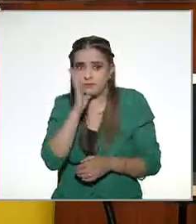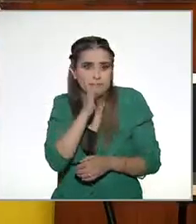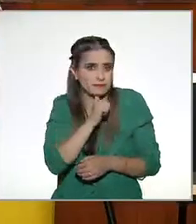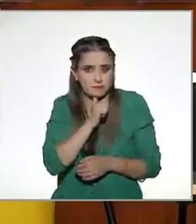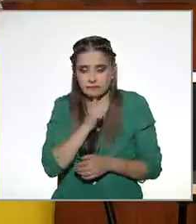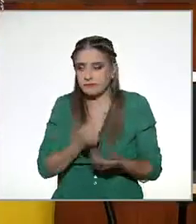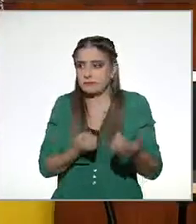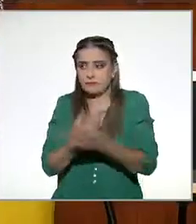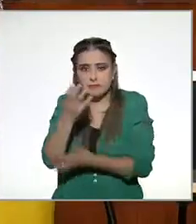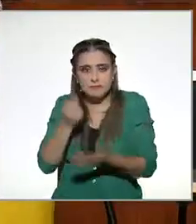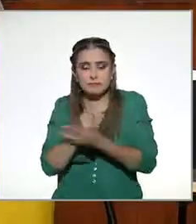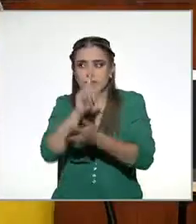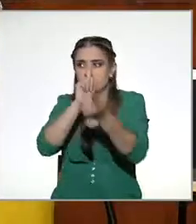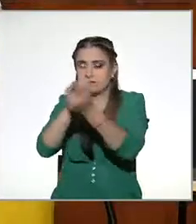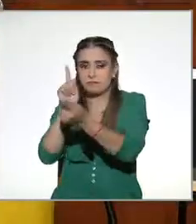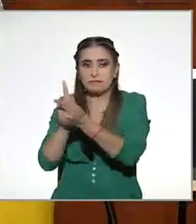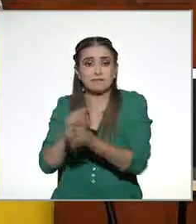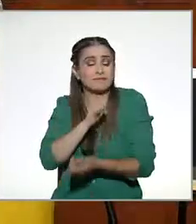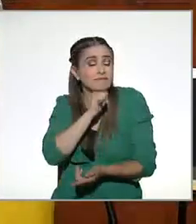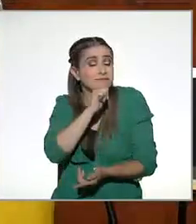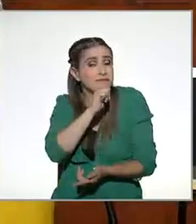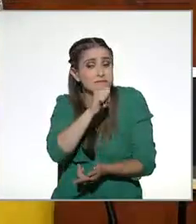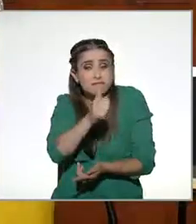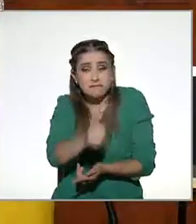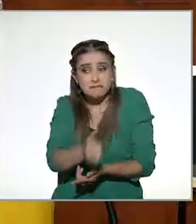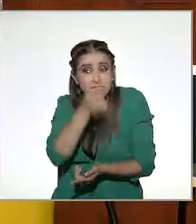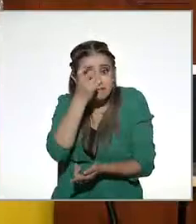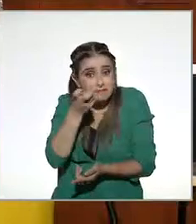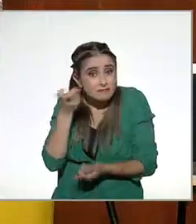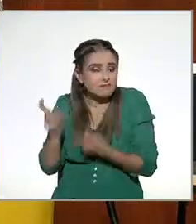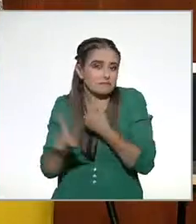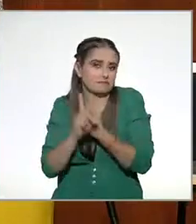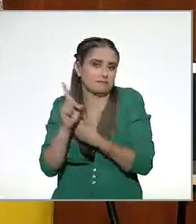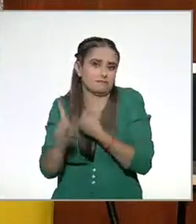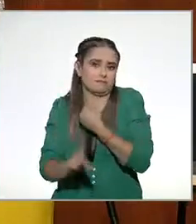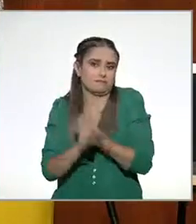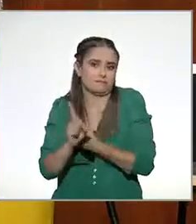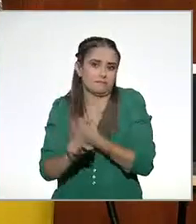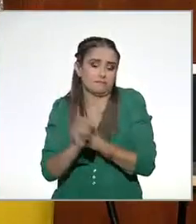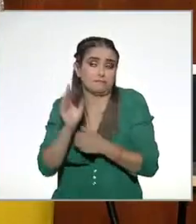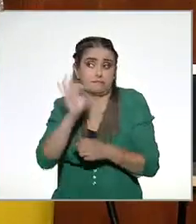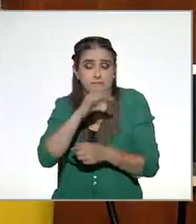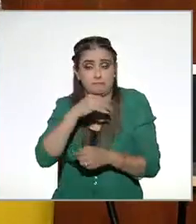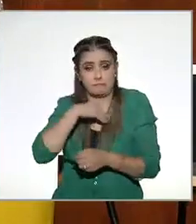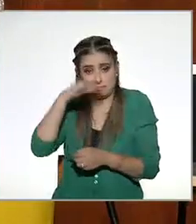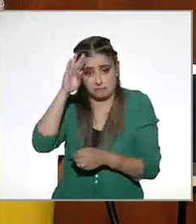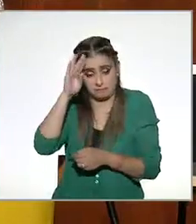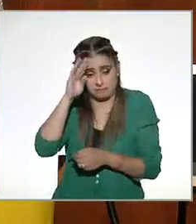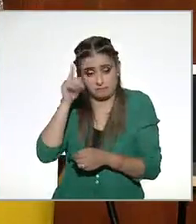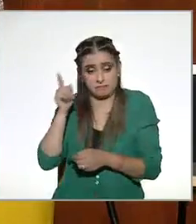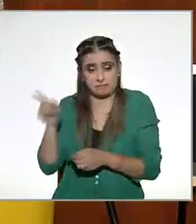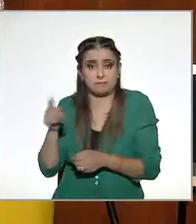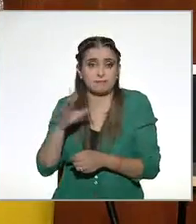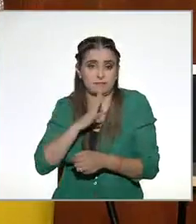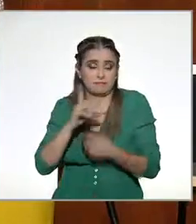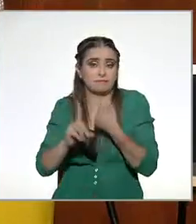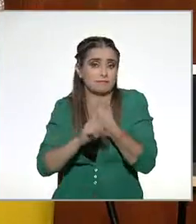no está interactuando con los demás, entonces incluso me parecería que ahí ya hay un problema detrás, no tiene que ver con